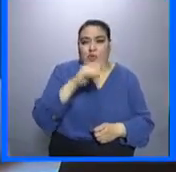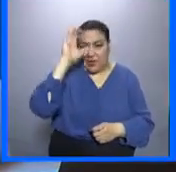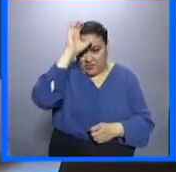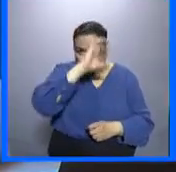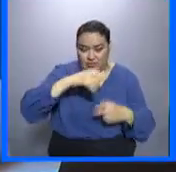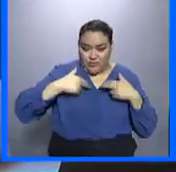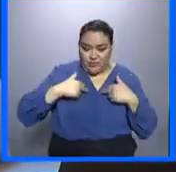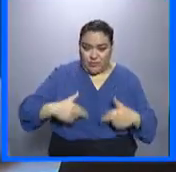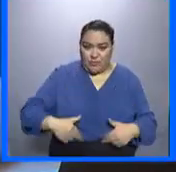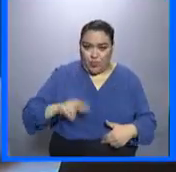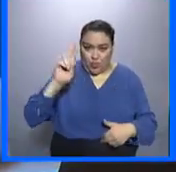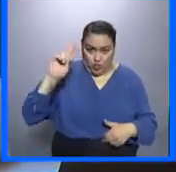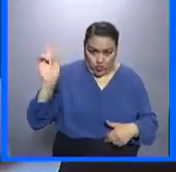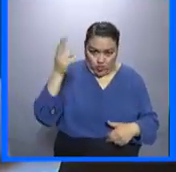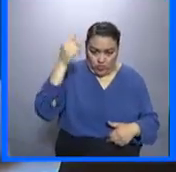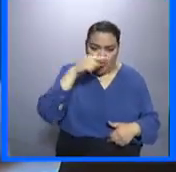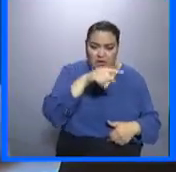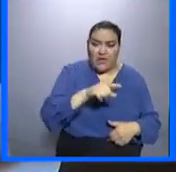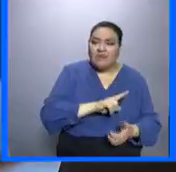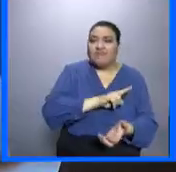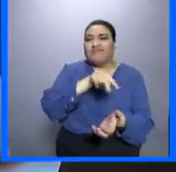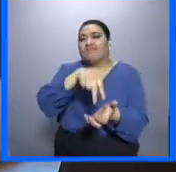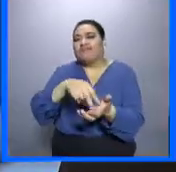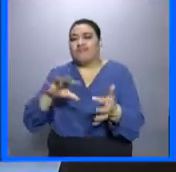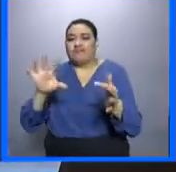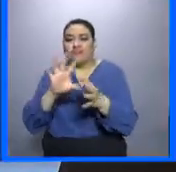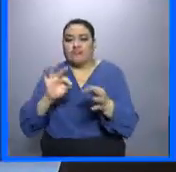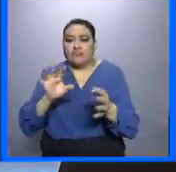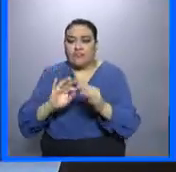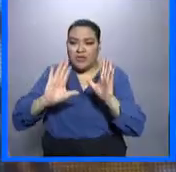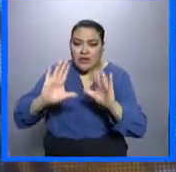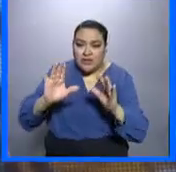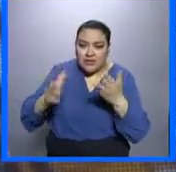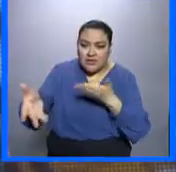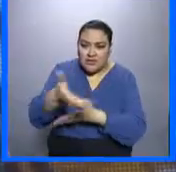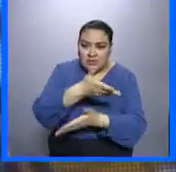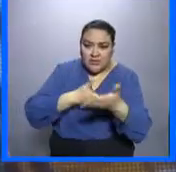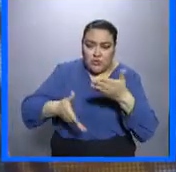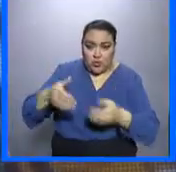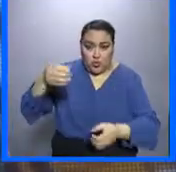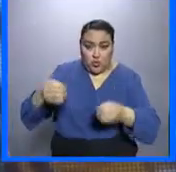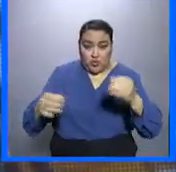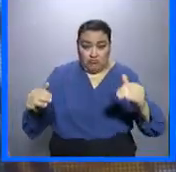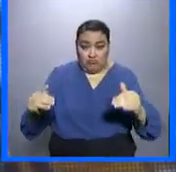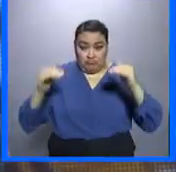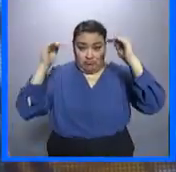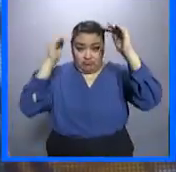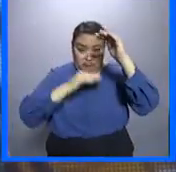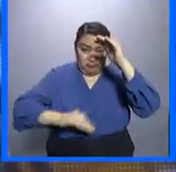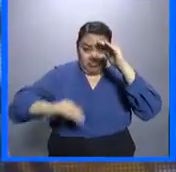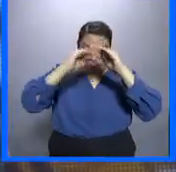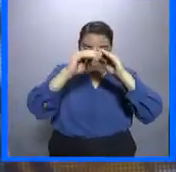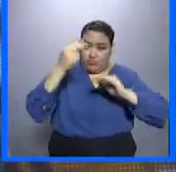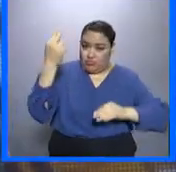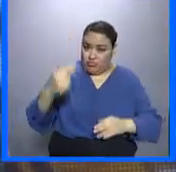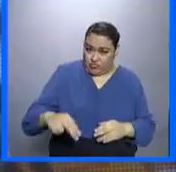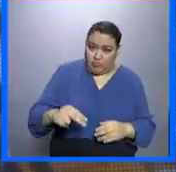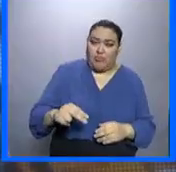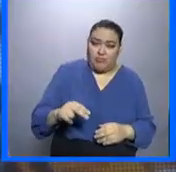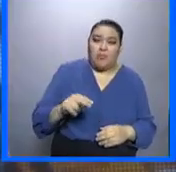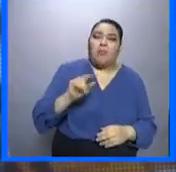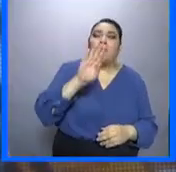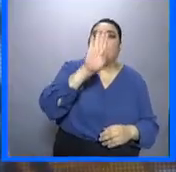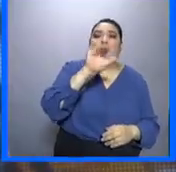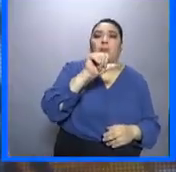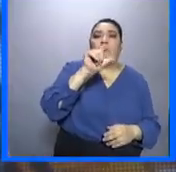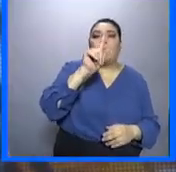y Humanidades de la UNAM, quien participó en el Círculo de Estudios de la ministra de la Suprema Corte de Justicia de la Nación,